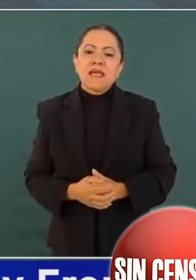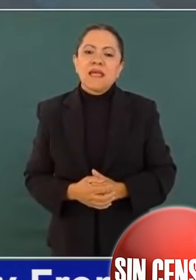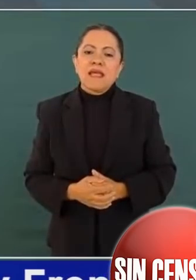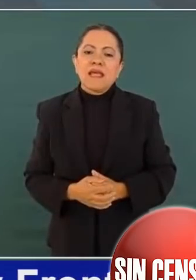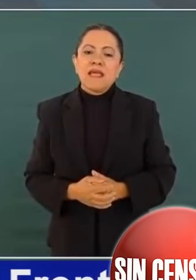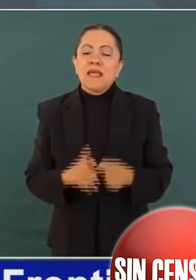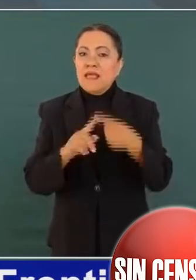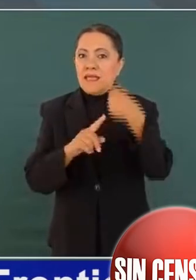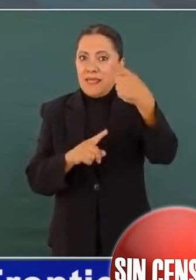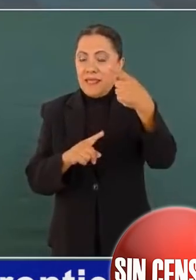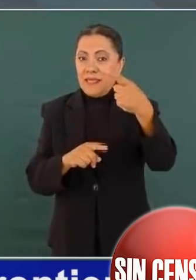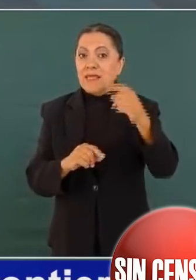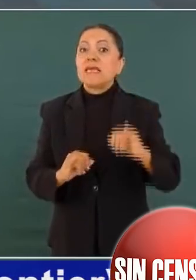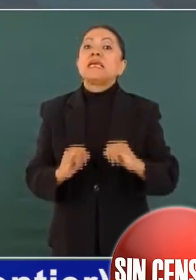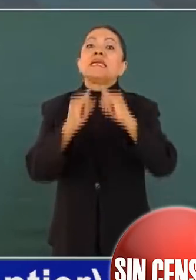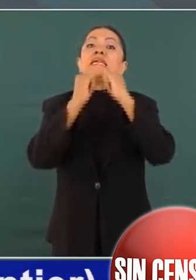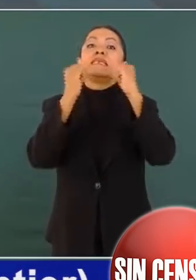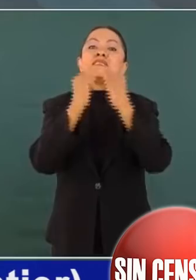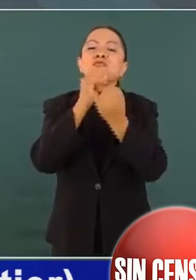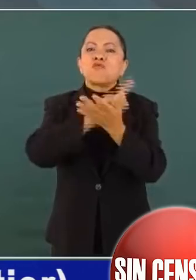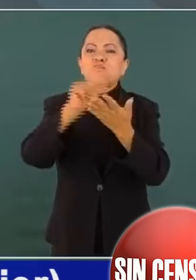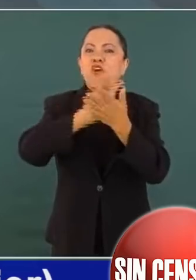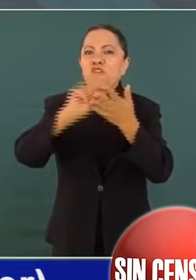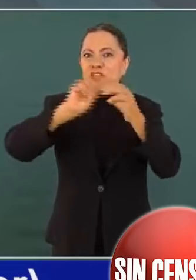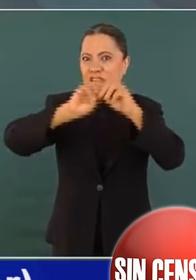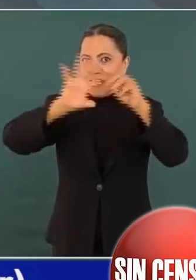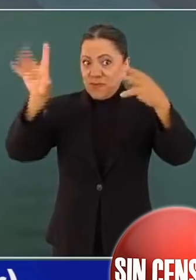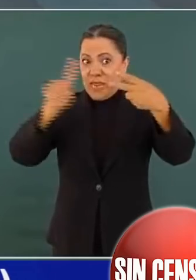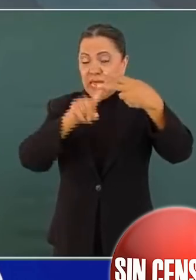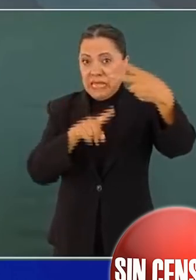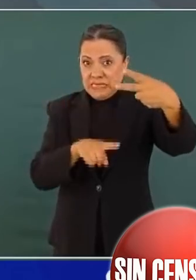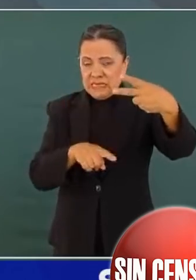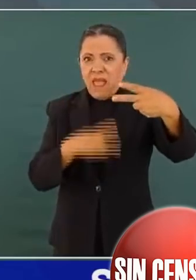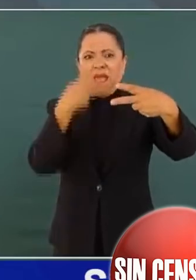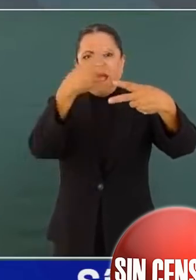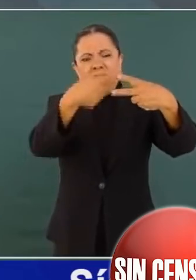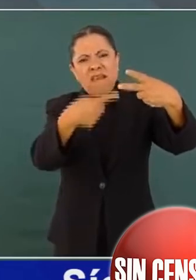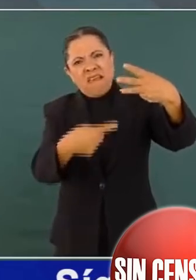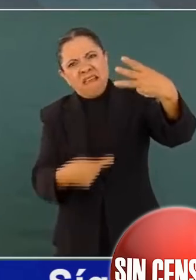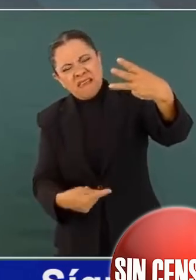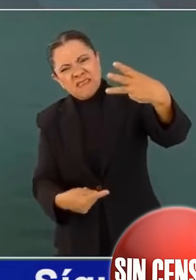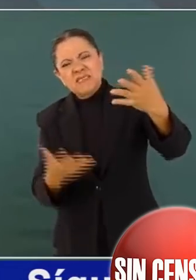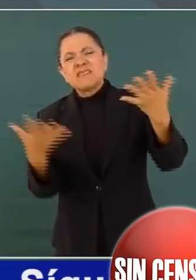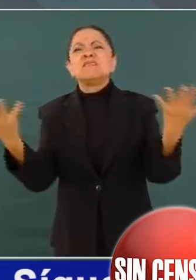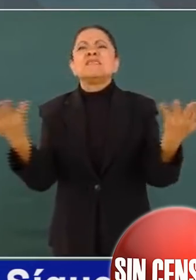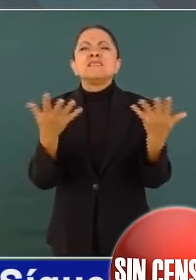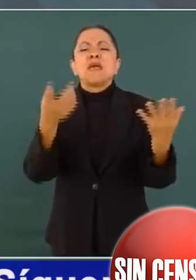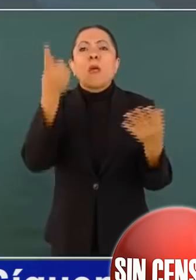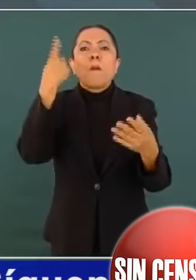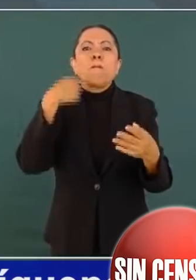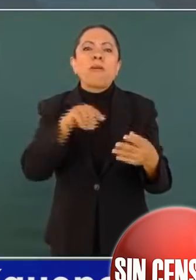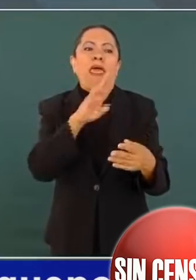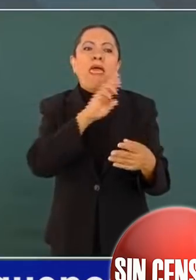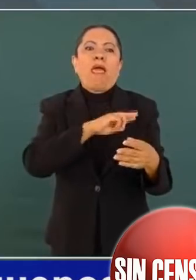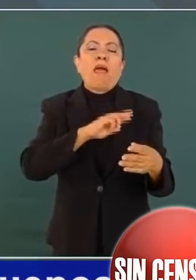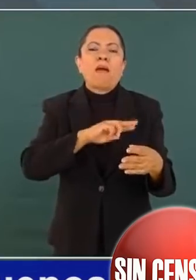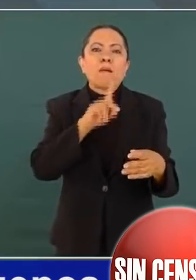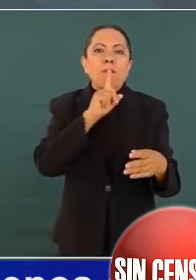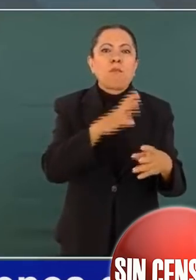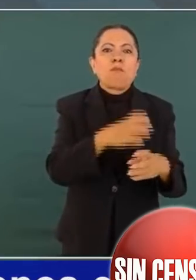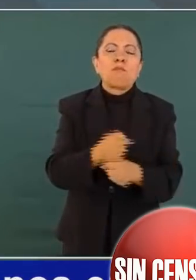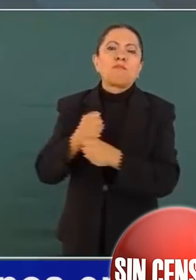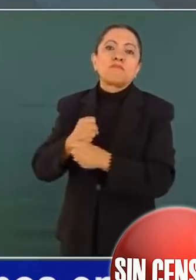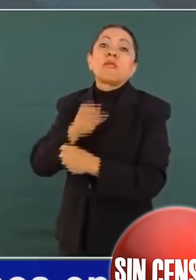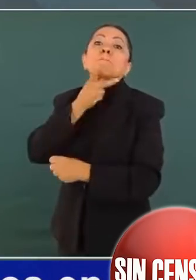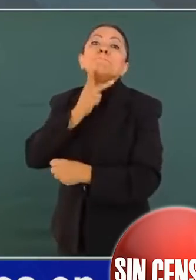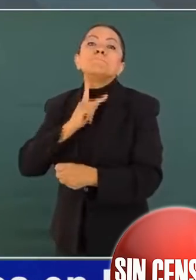del Instituto de la Transparencia, de estos organismos que crearon para privatizar Pemex, la Comisión